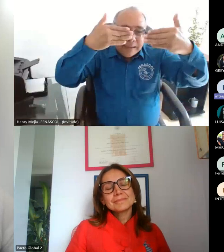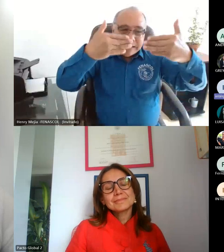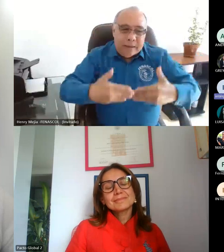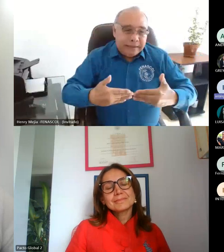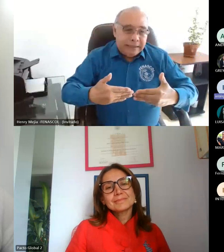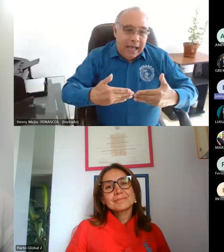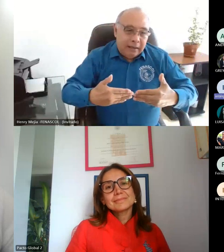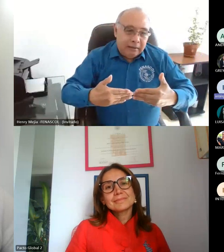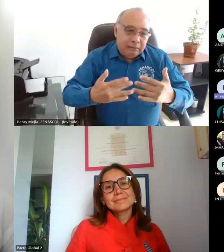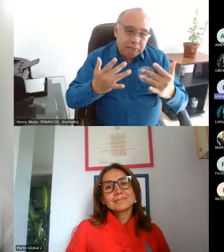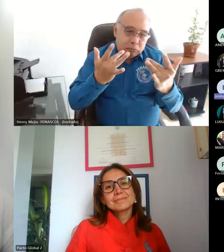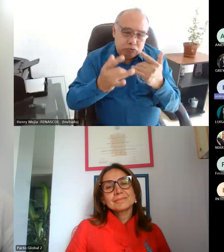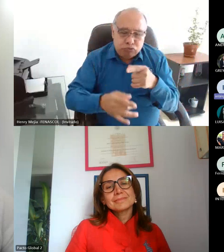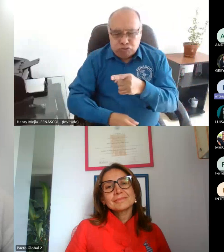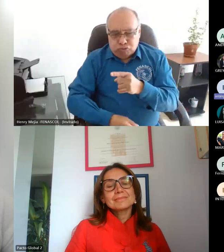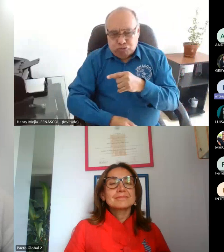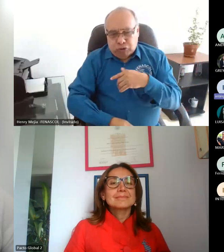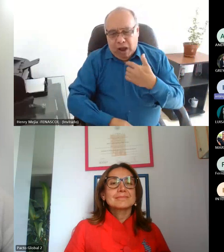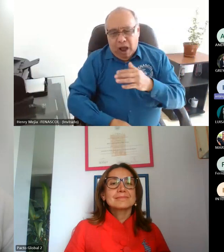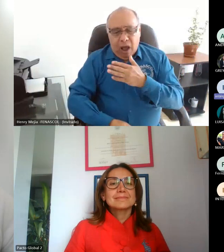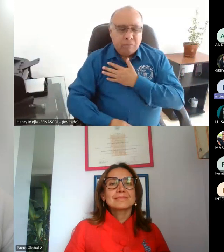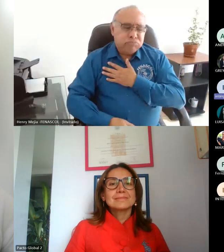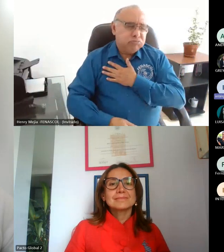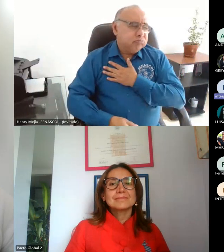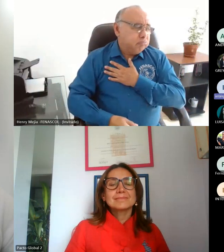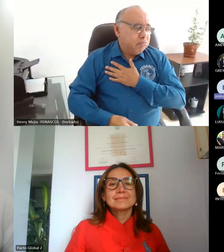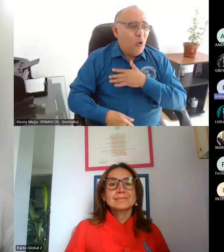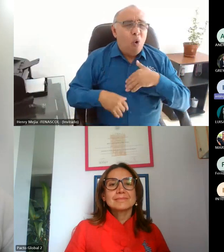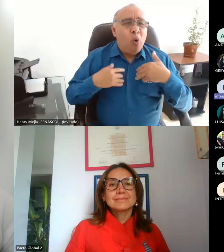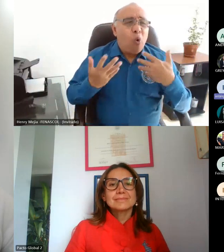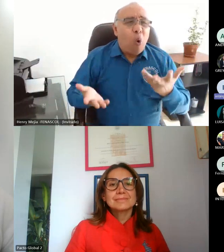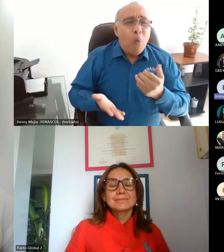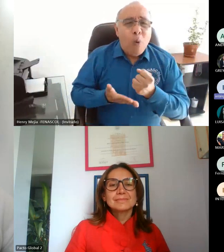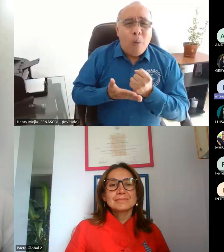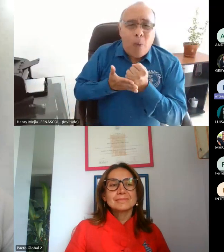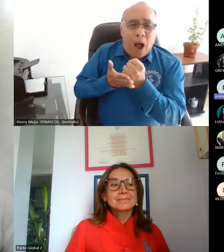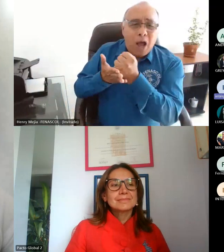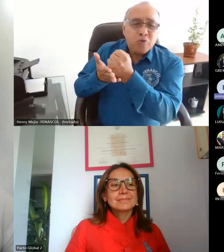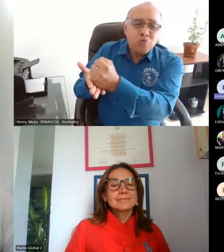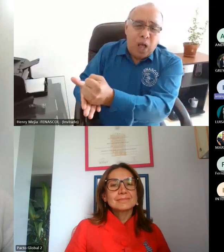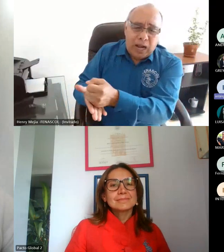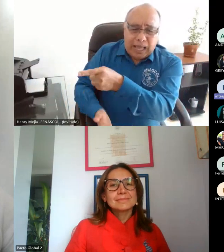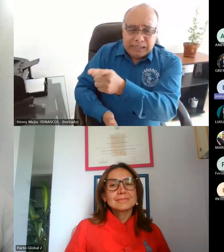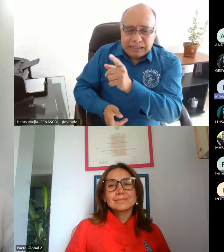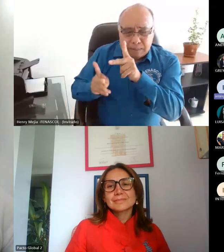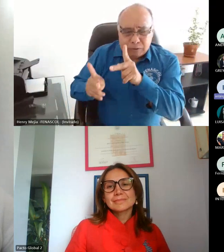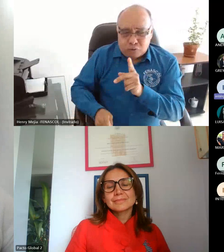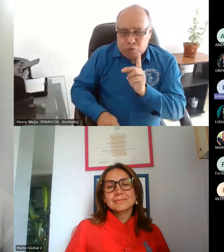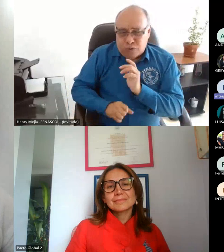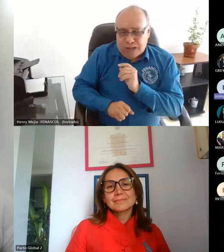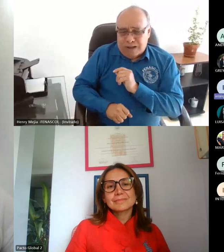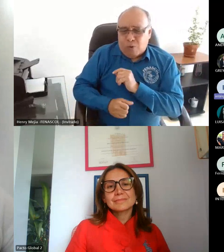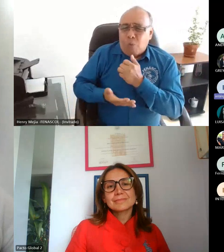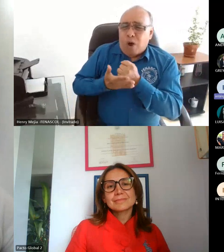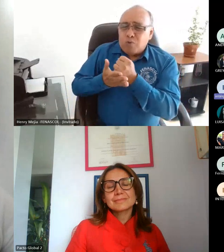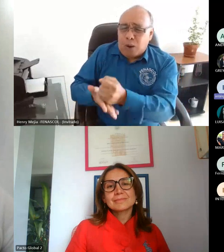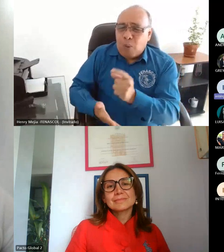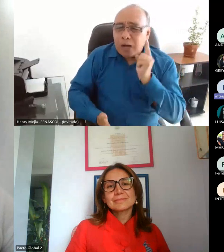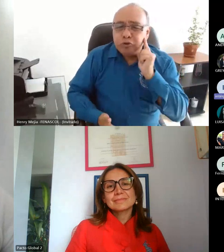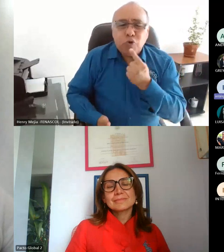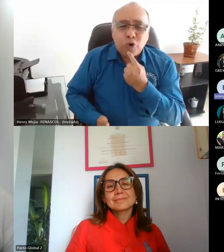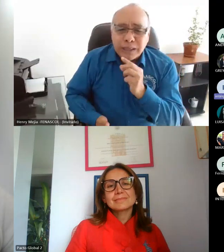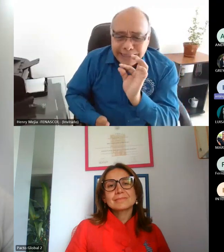las personas que nos están visualizando que no vean la discapacidad y que a partir de eso se queden en en ese